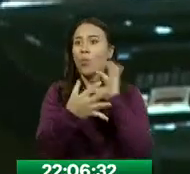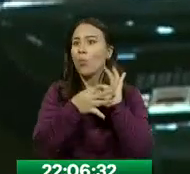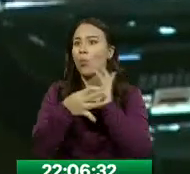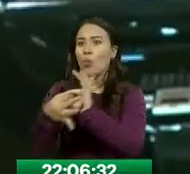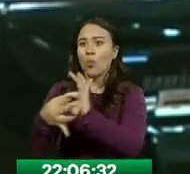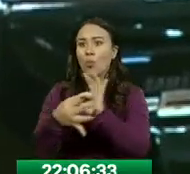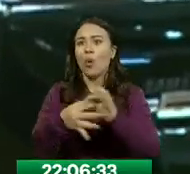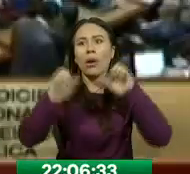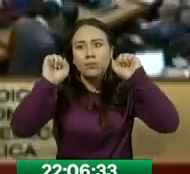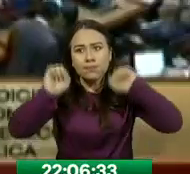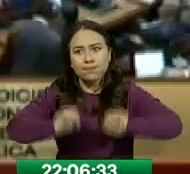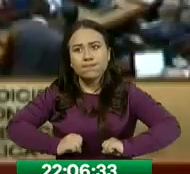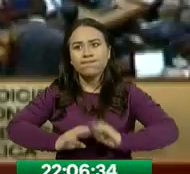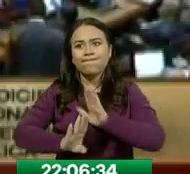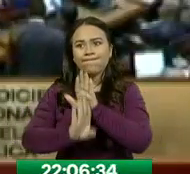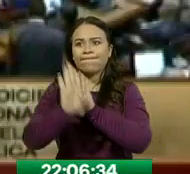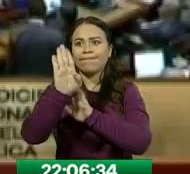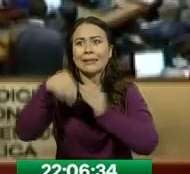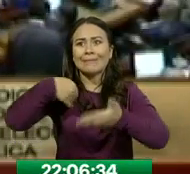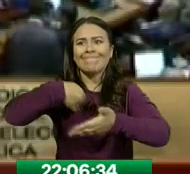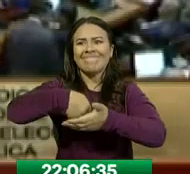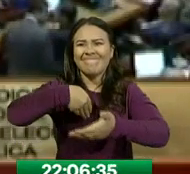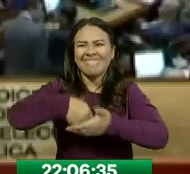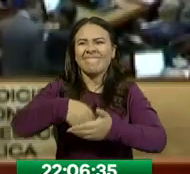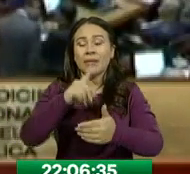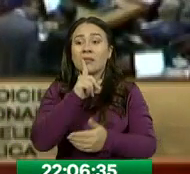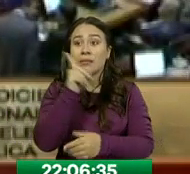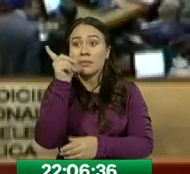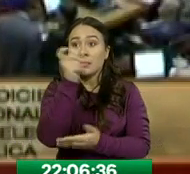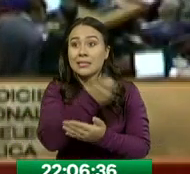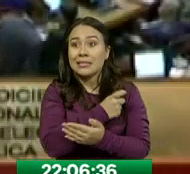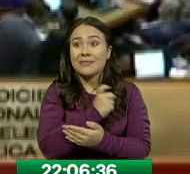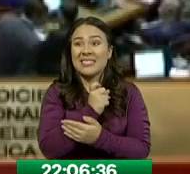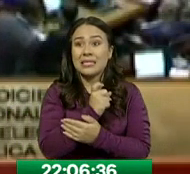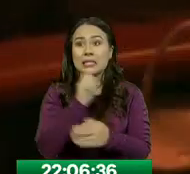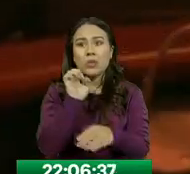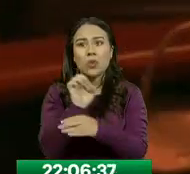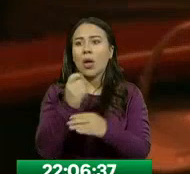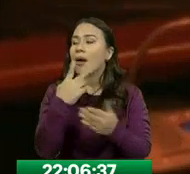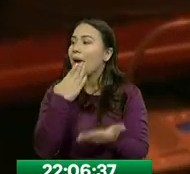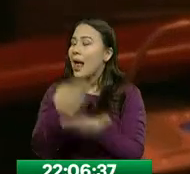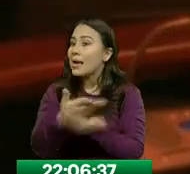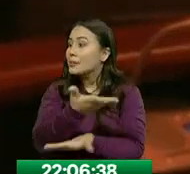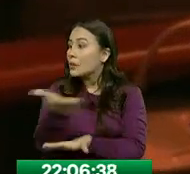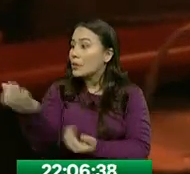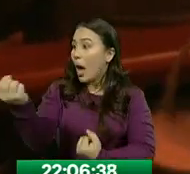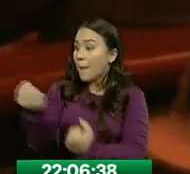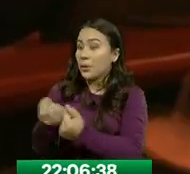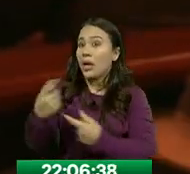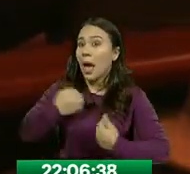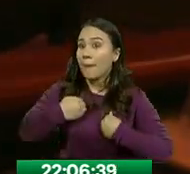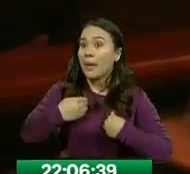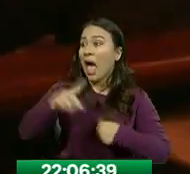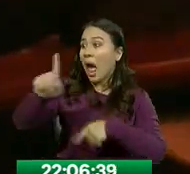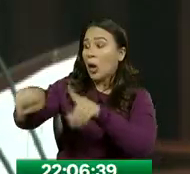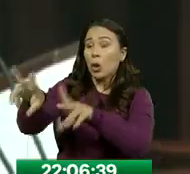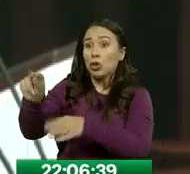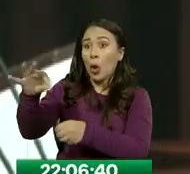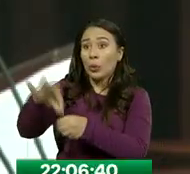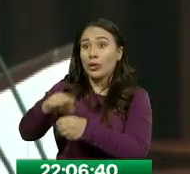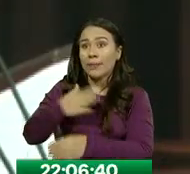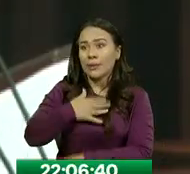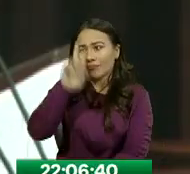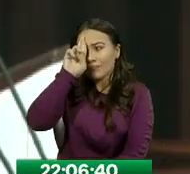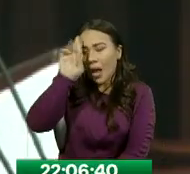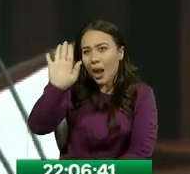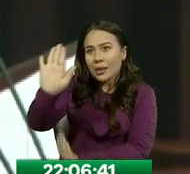adelante ante la compleja situación que vive el Ecuador. Agradeció el apoyo de todos, incluso de quienes no votaron a su favor.